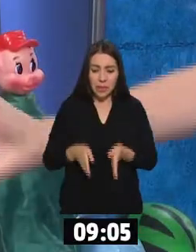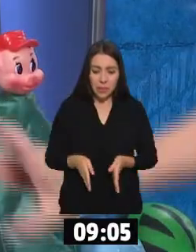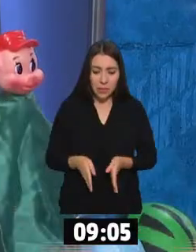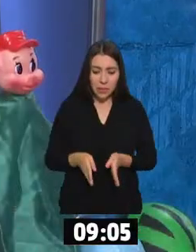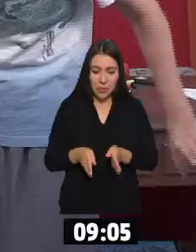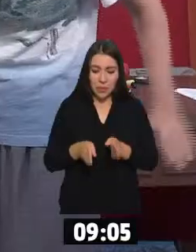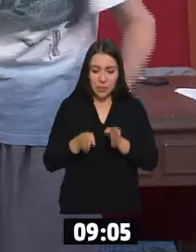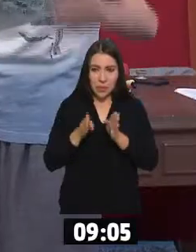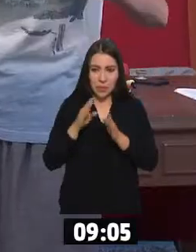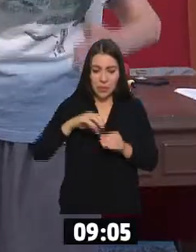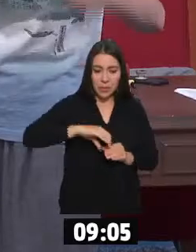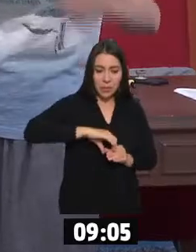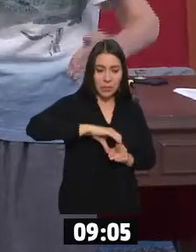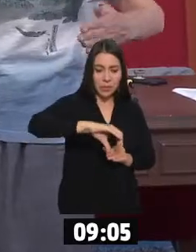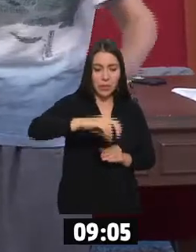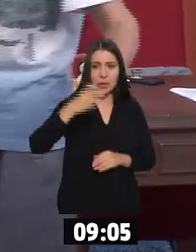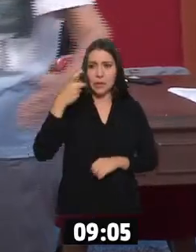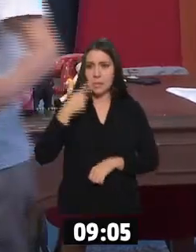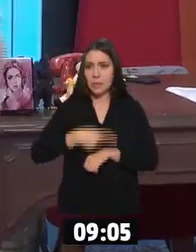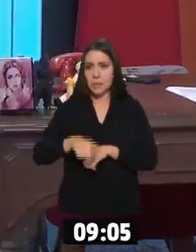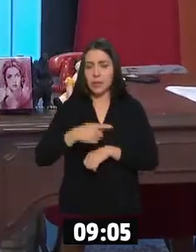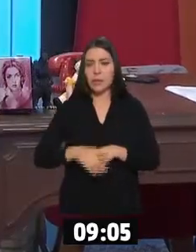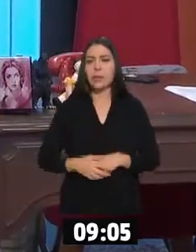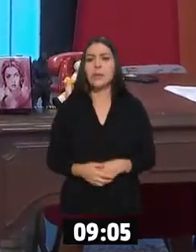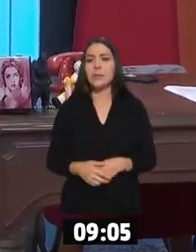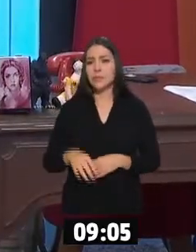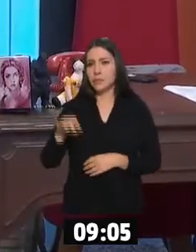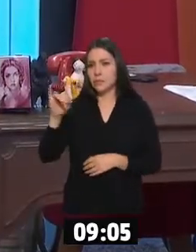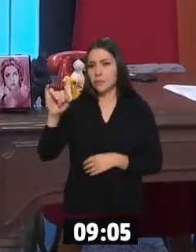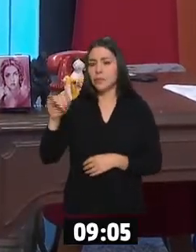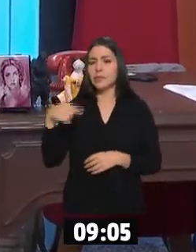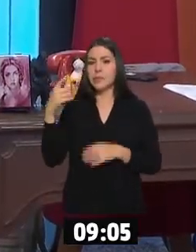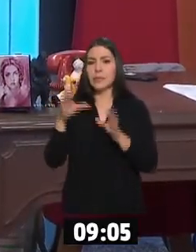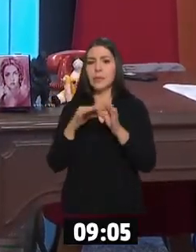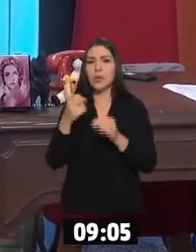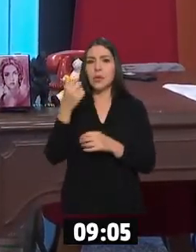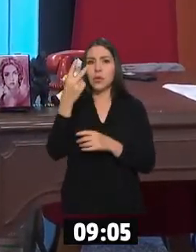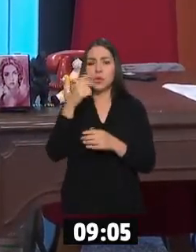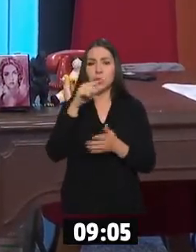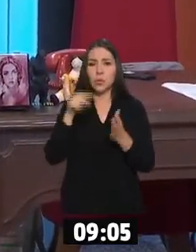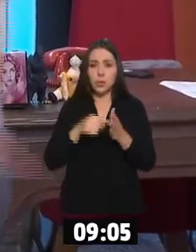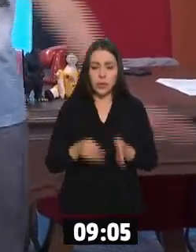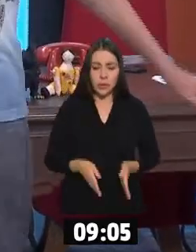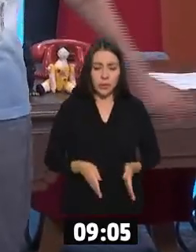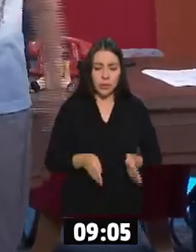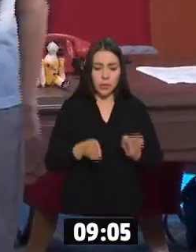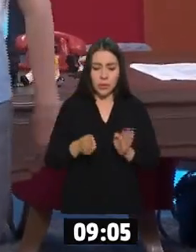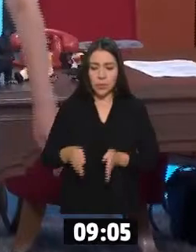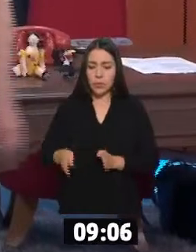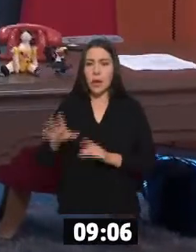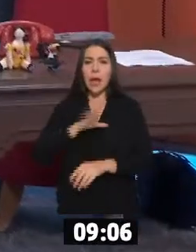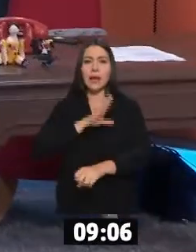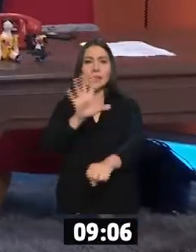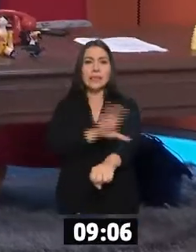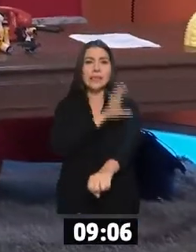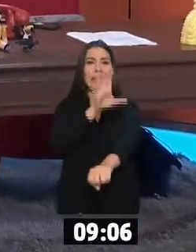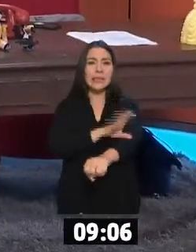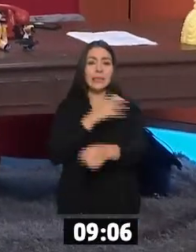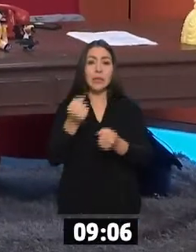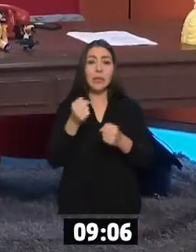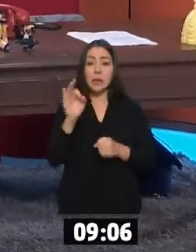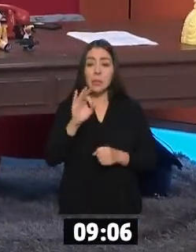Hay dos tramos así, que son los que traen la alta tensión, donde pise uno ahí ya bailó. se echa musco.